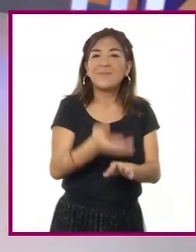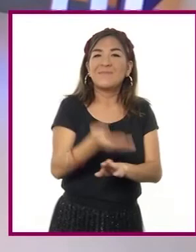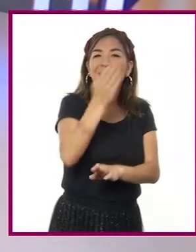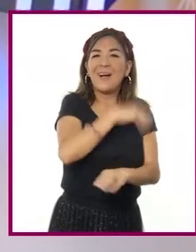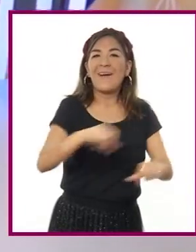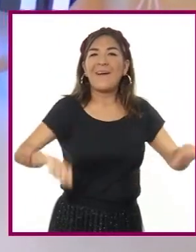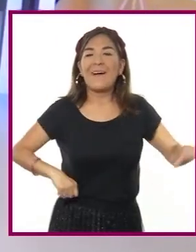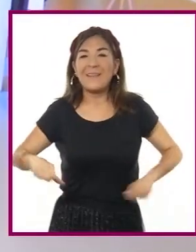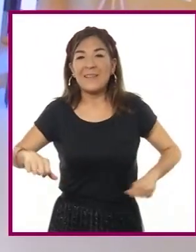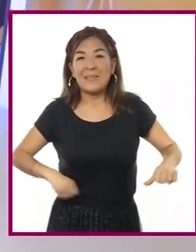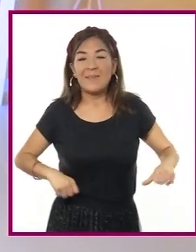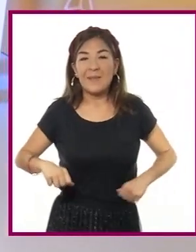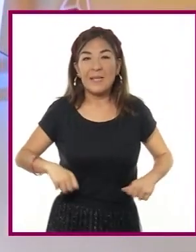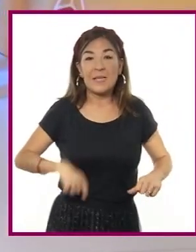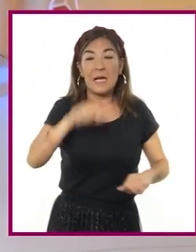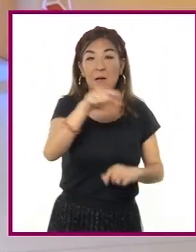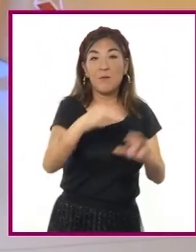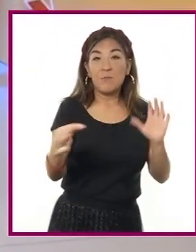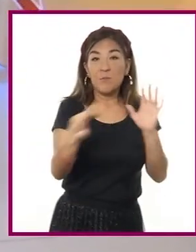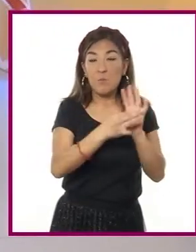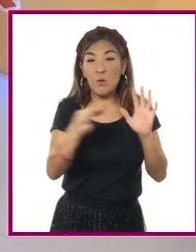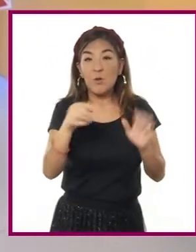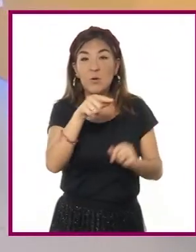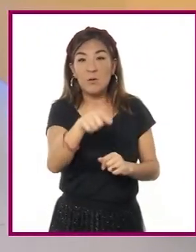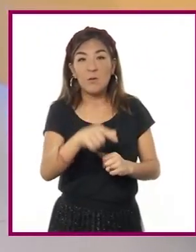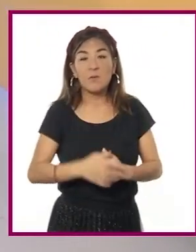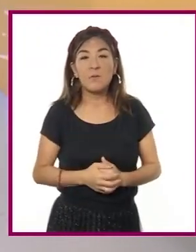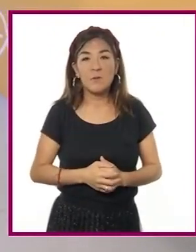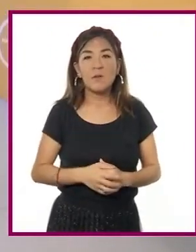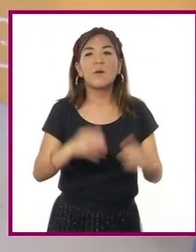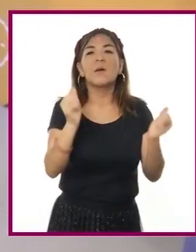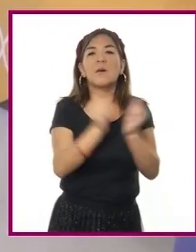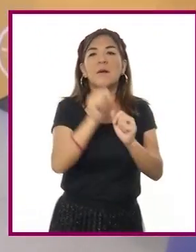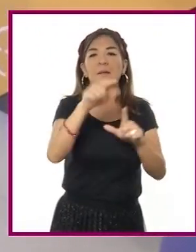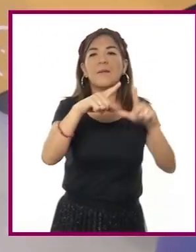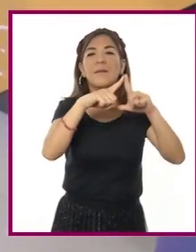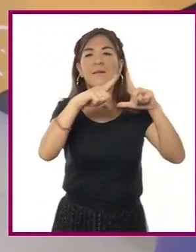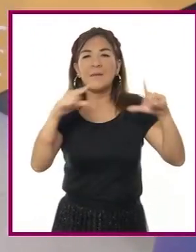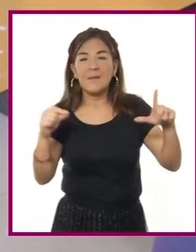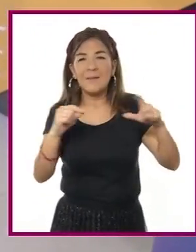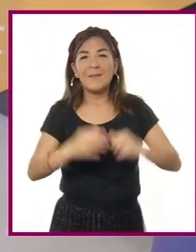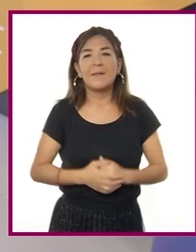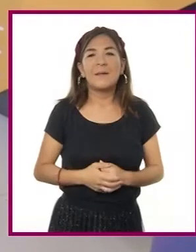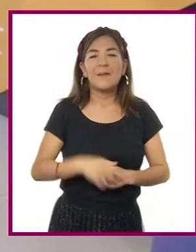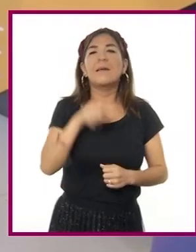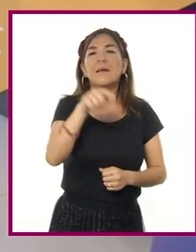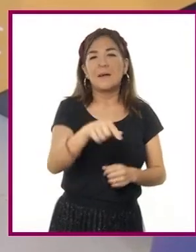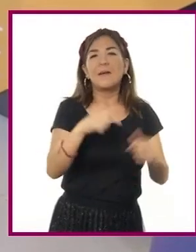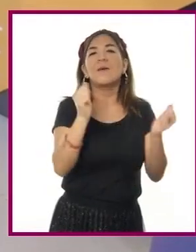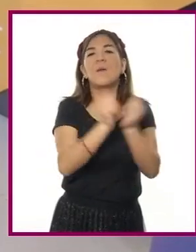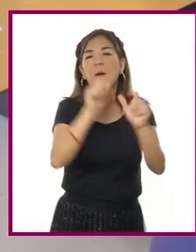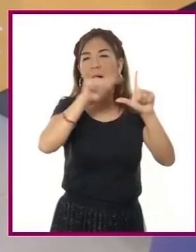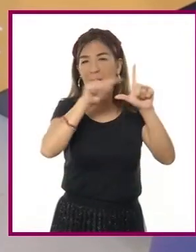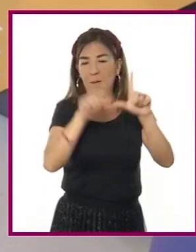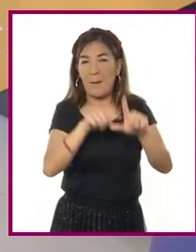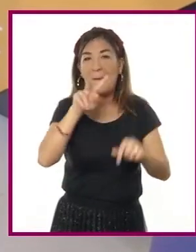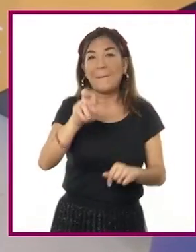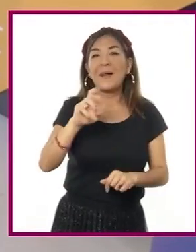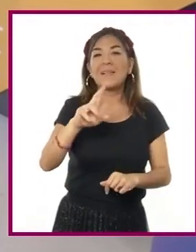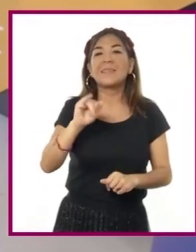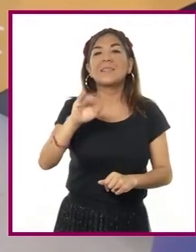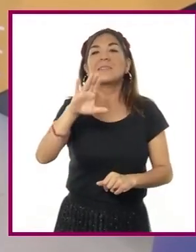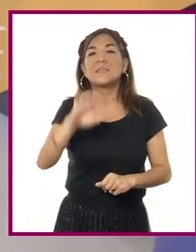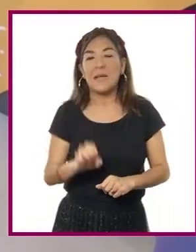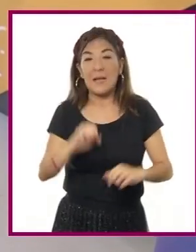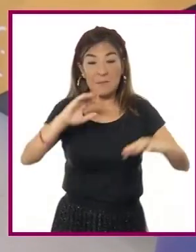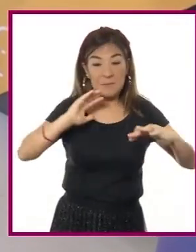anterior, encuentren el punto de intersección en ambas bisectrices y verifiquen que el ángulo en el vértice de